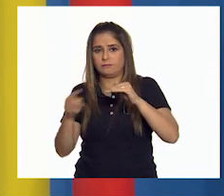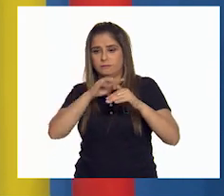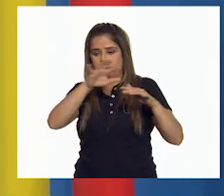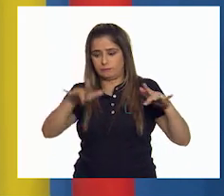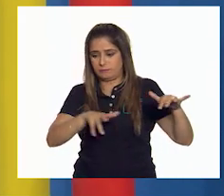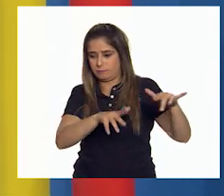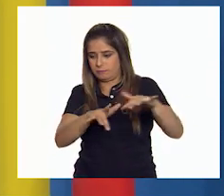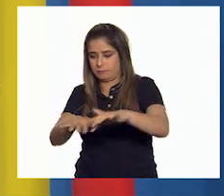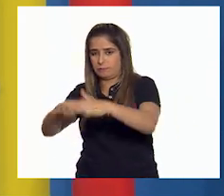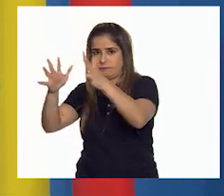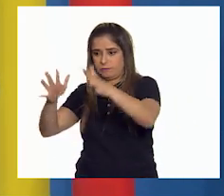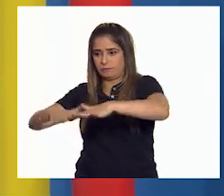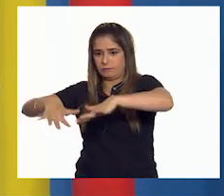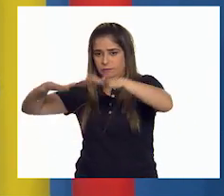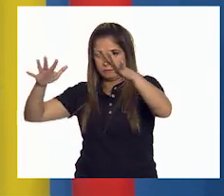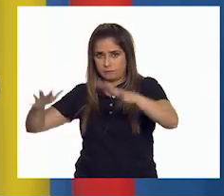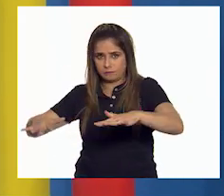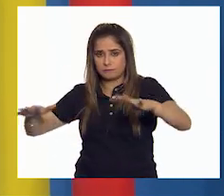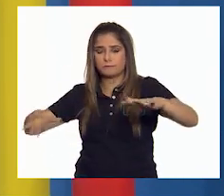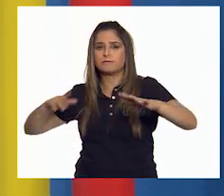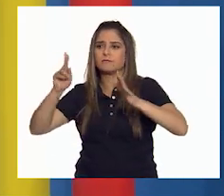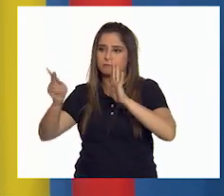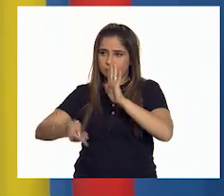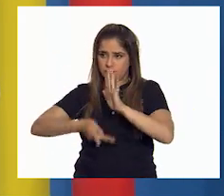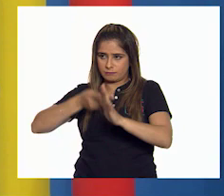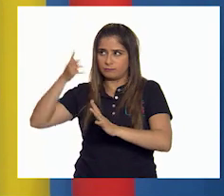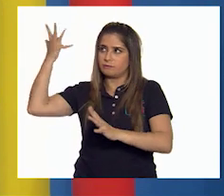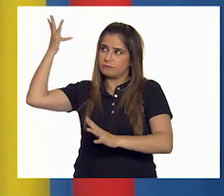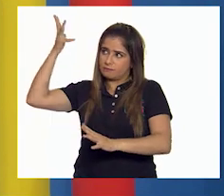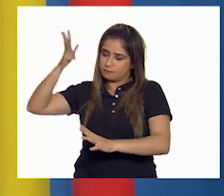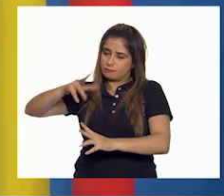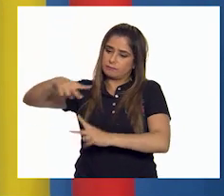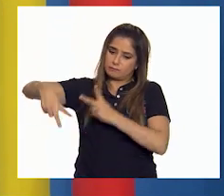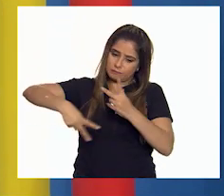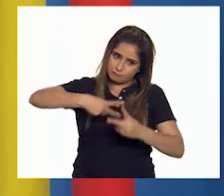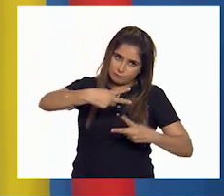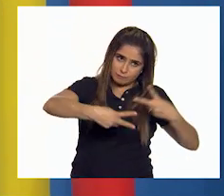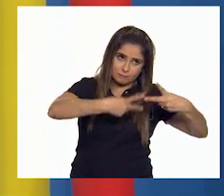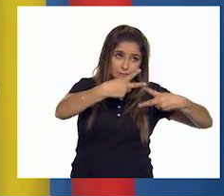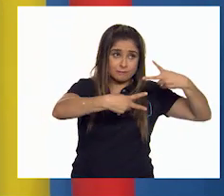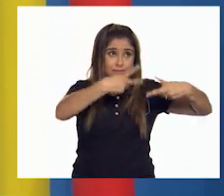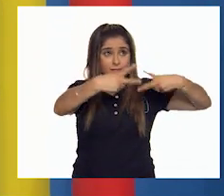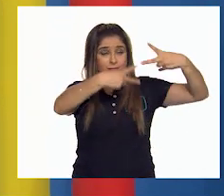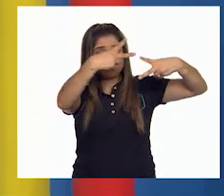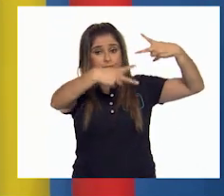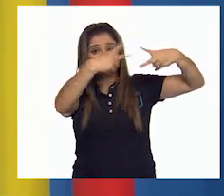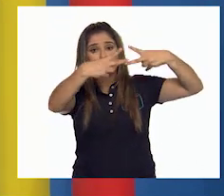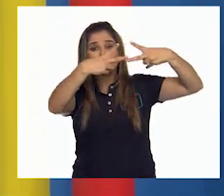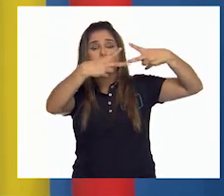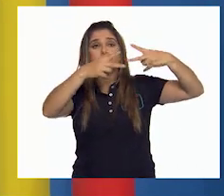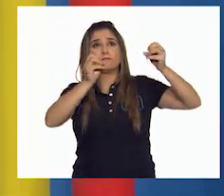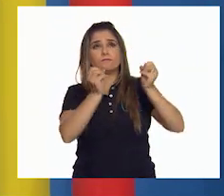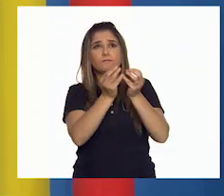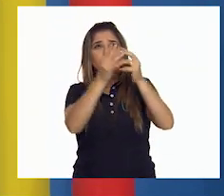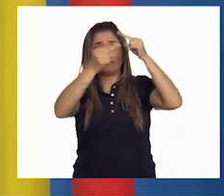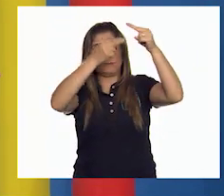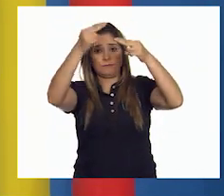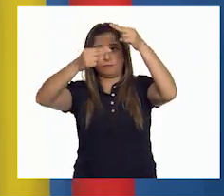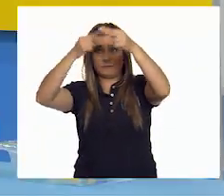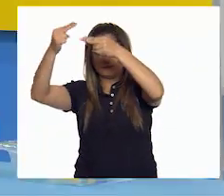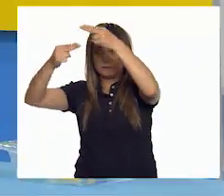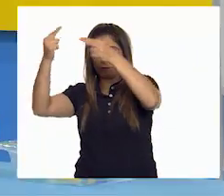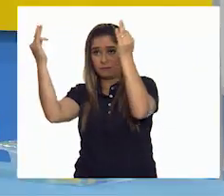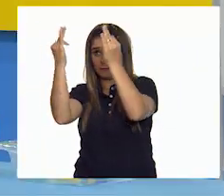los océanos y se repite el ciclo impulsado por el sol, ¿verdad? Y bueno, cada gota de agua forma parte del ciclo del